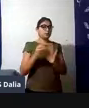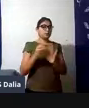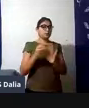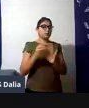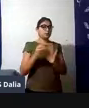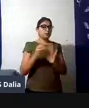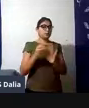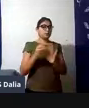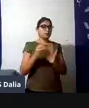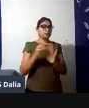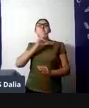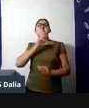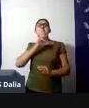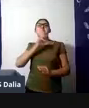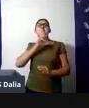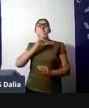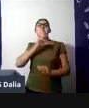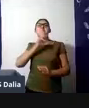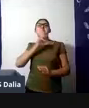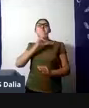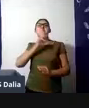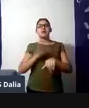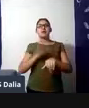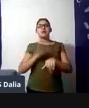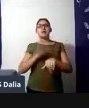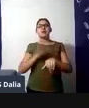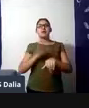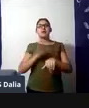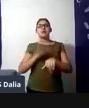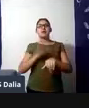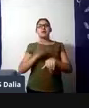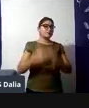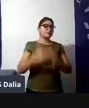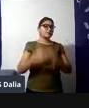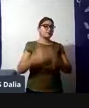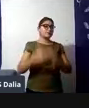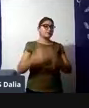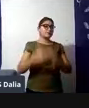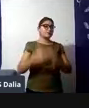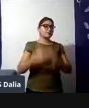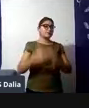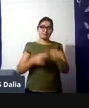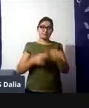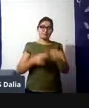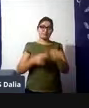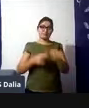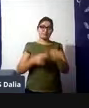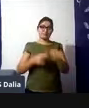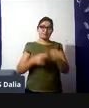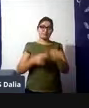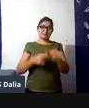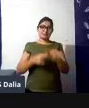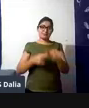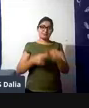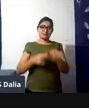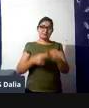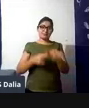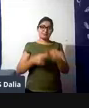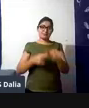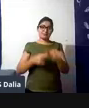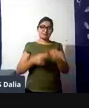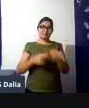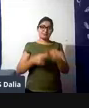no acaba. Y el problema es que, pues, como puedo haberme salido bien librada y que la opinión pública se fuera hacia mi lado,